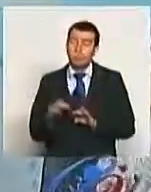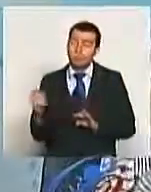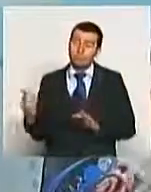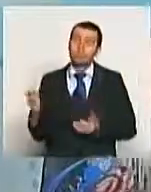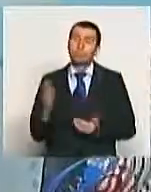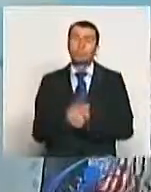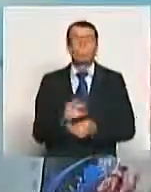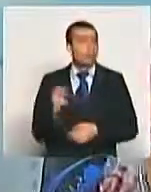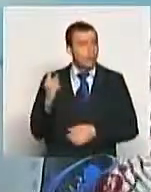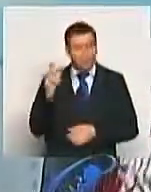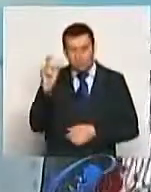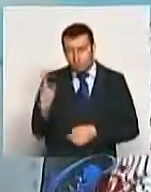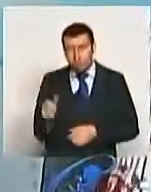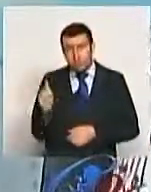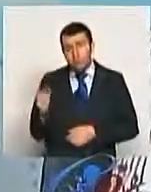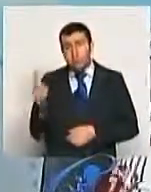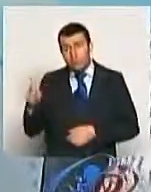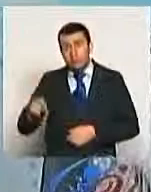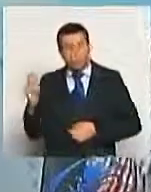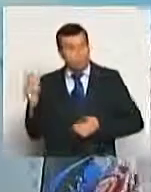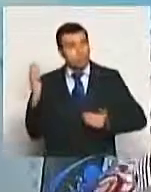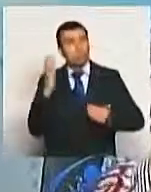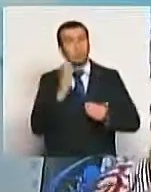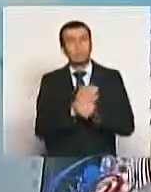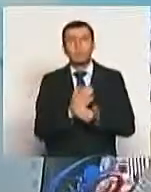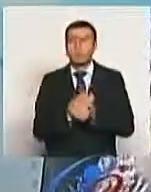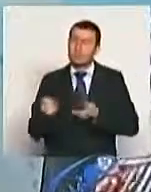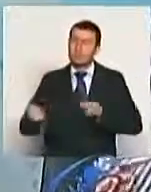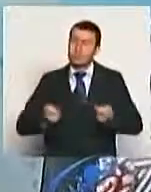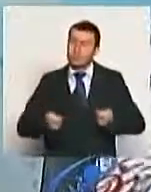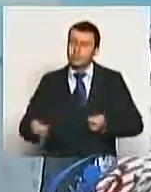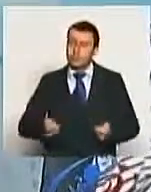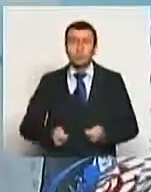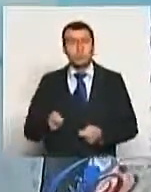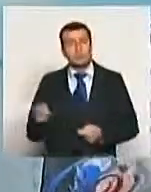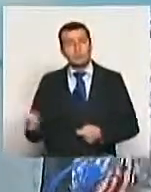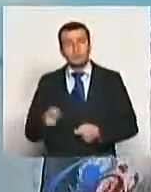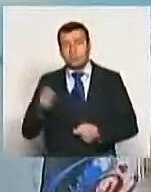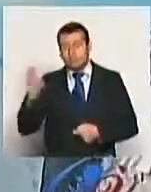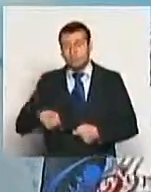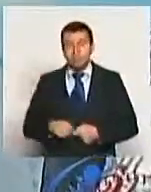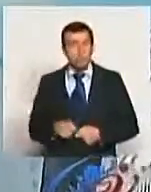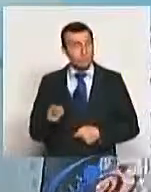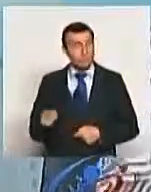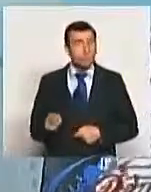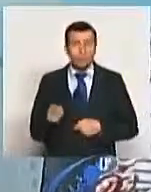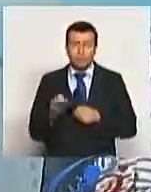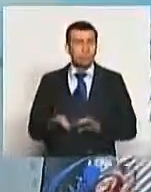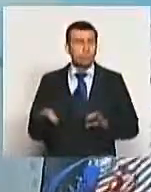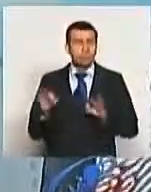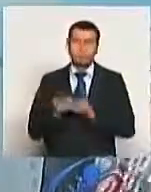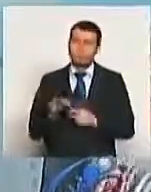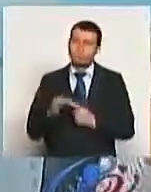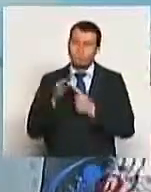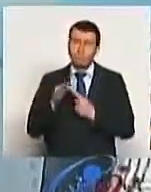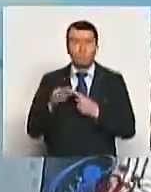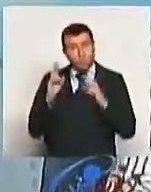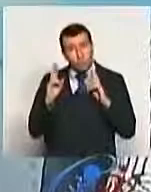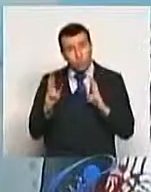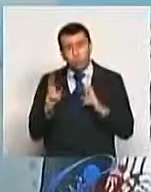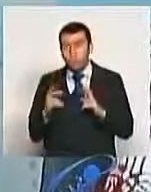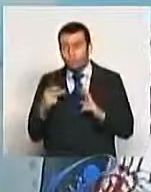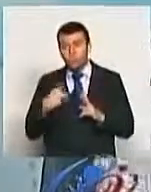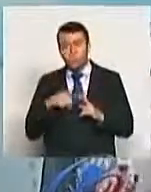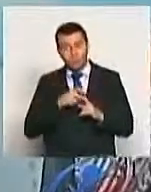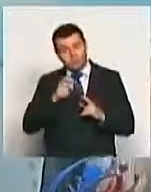es una paciente que debe acudir de inmediato a hacerse una citología y debe hacérsela idealmente, en mi concepto y en el concepto que manejamos